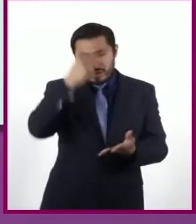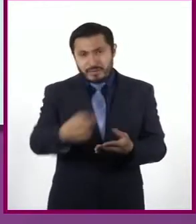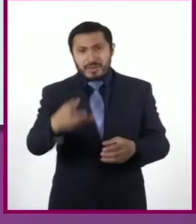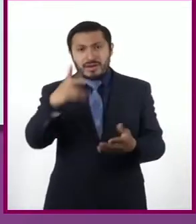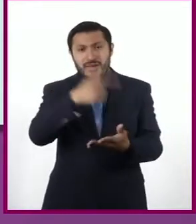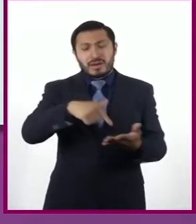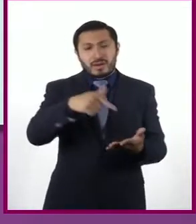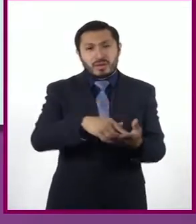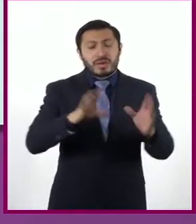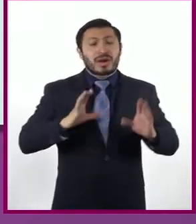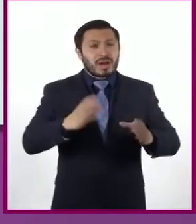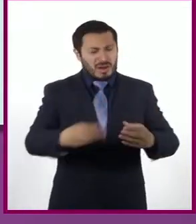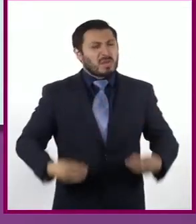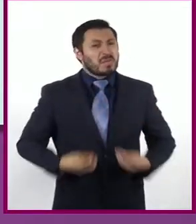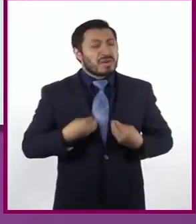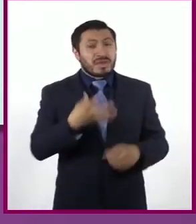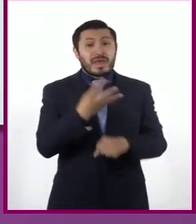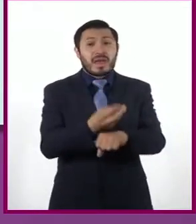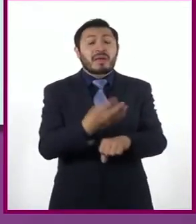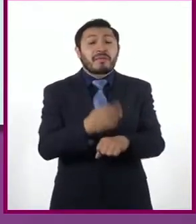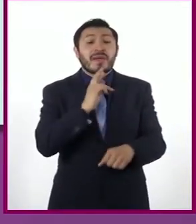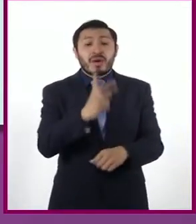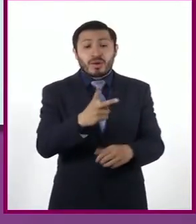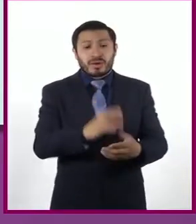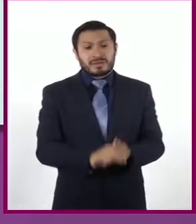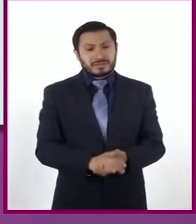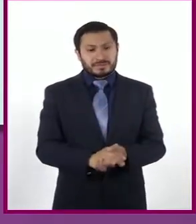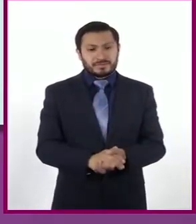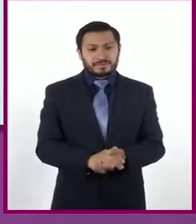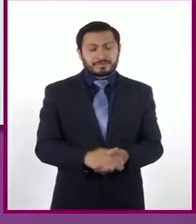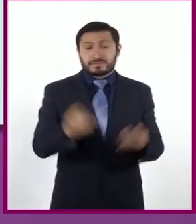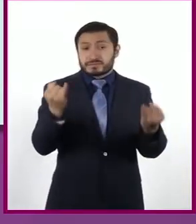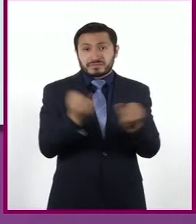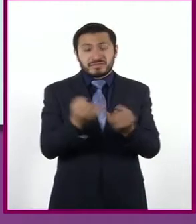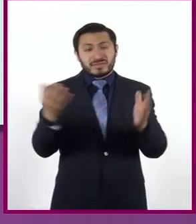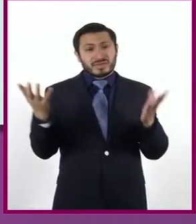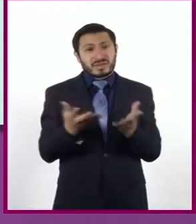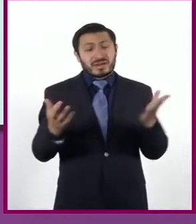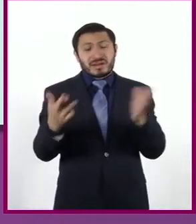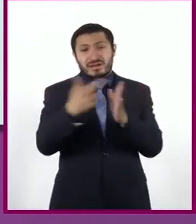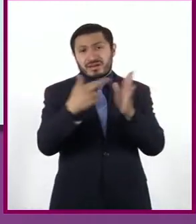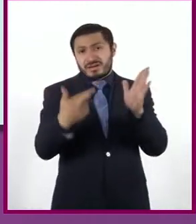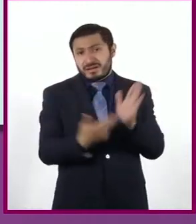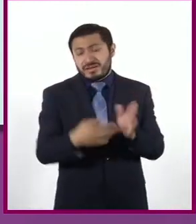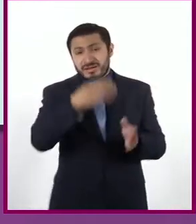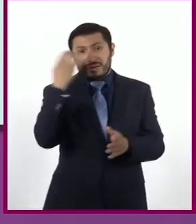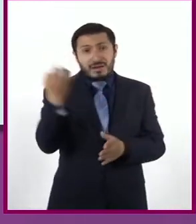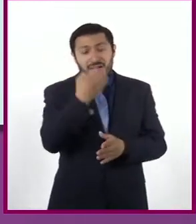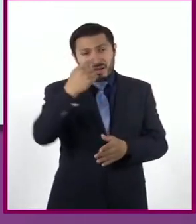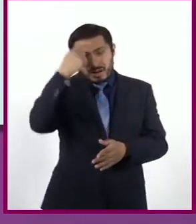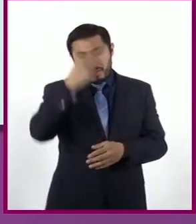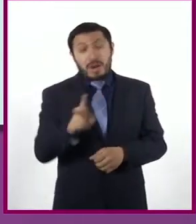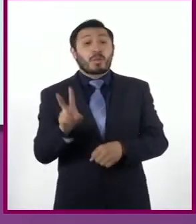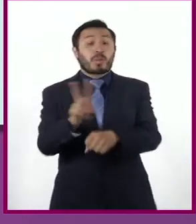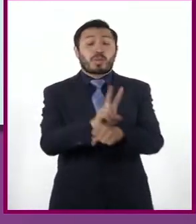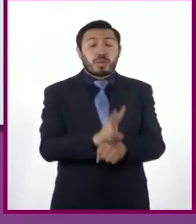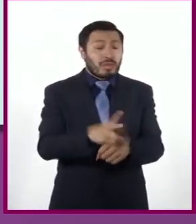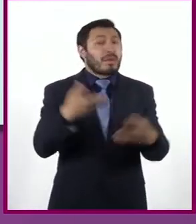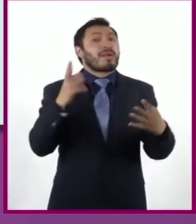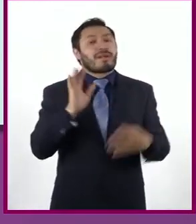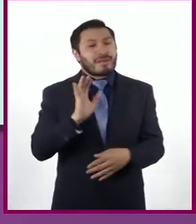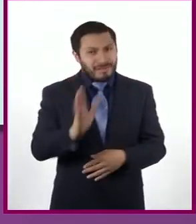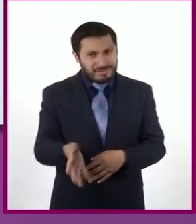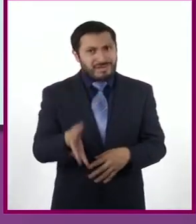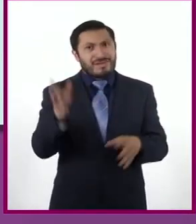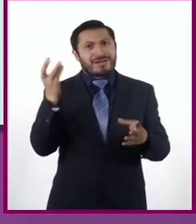lugar donde viven. Pueden participar en la revisión del reglamento escolar para verificar que sea inclusivo y que se respete